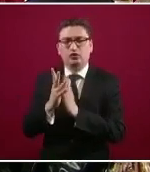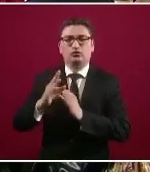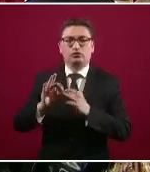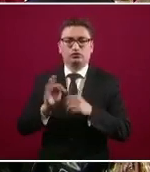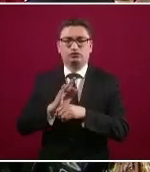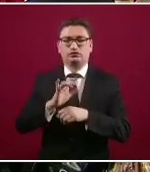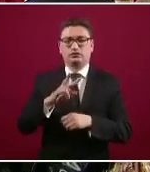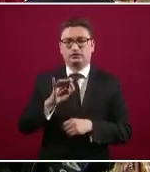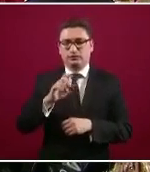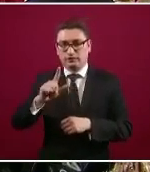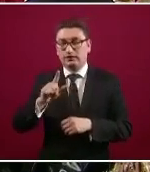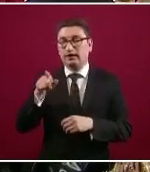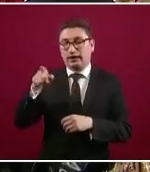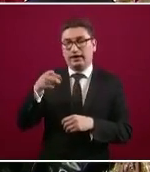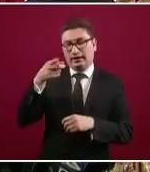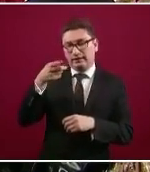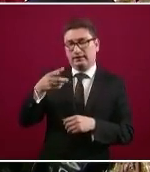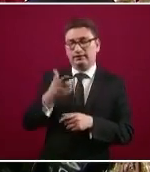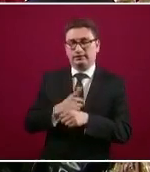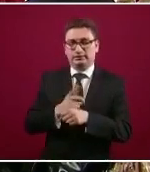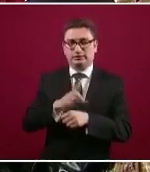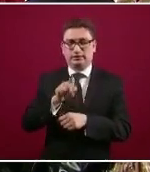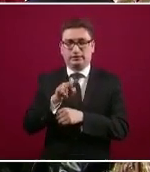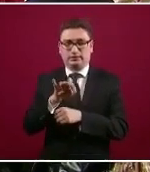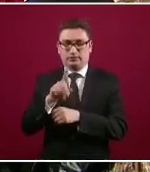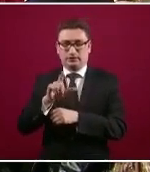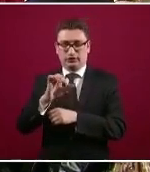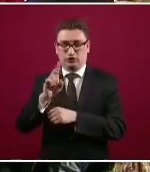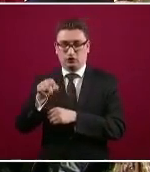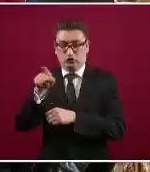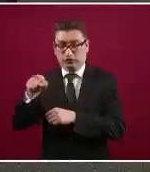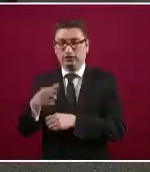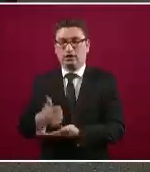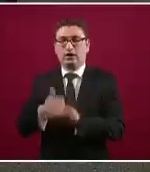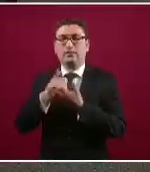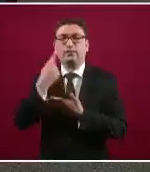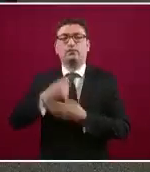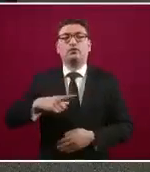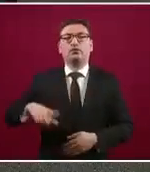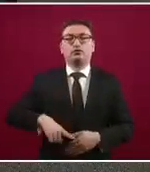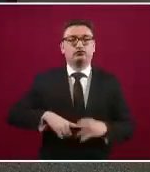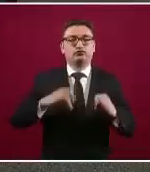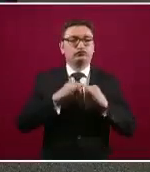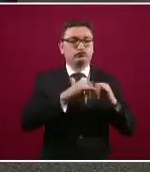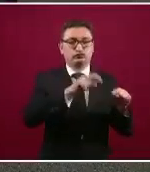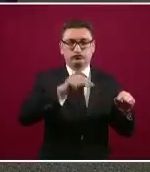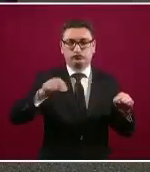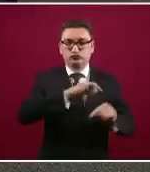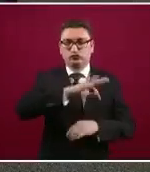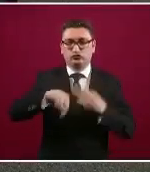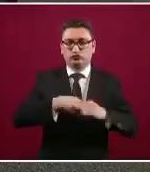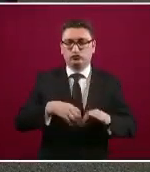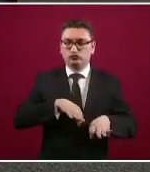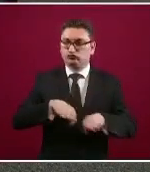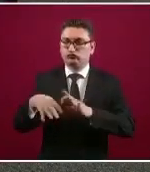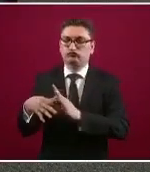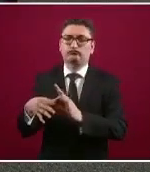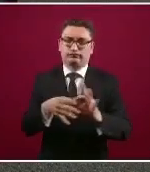licenciado David León, que nos ayuda a todas las dependencias a trabajar en forma ordenada. La siguiente.